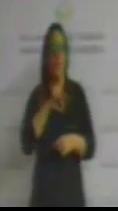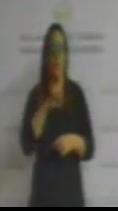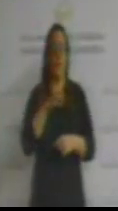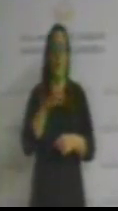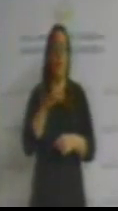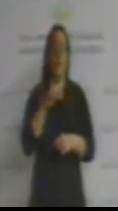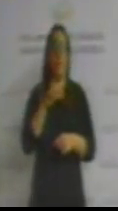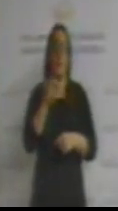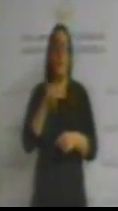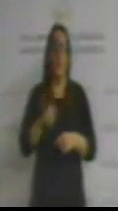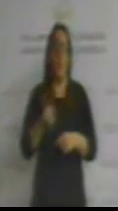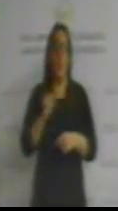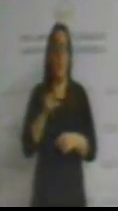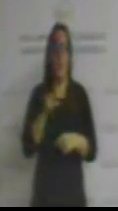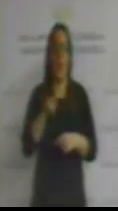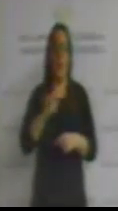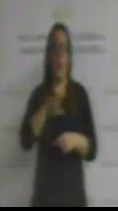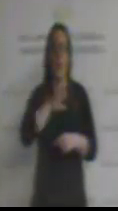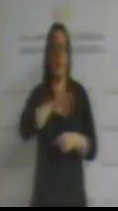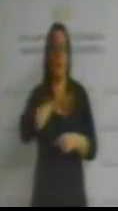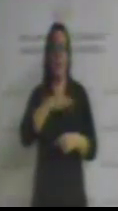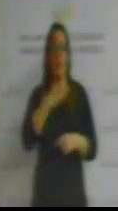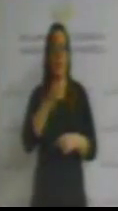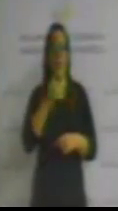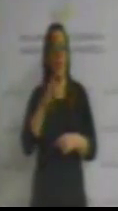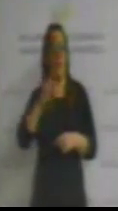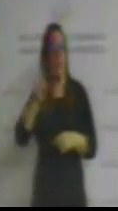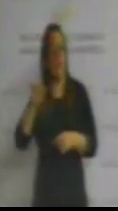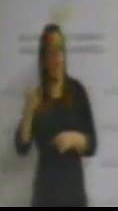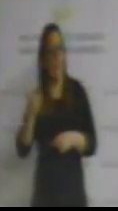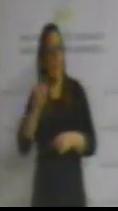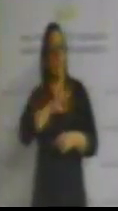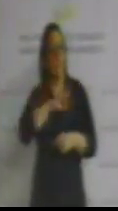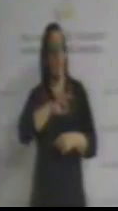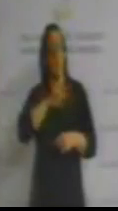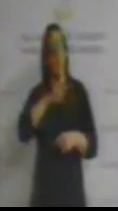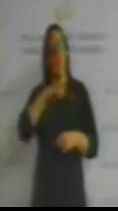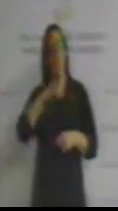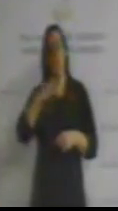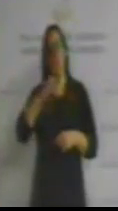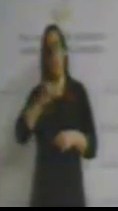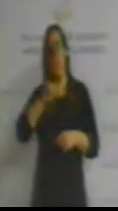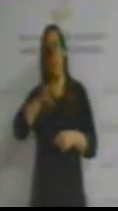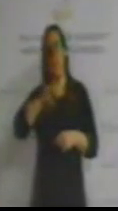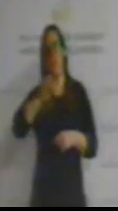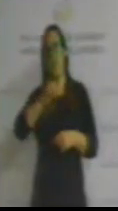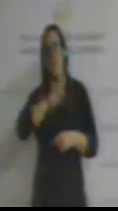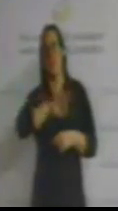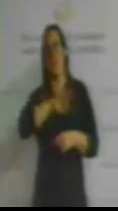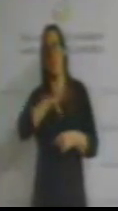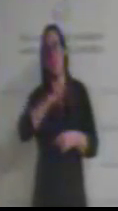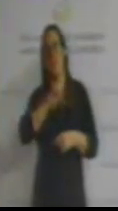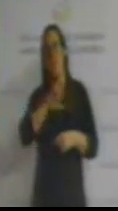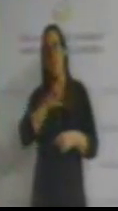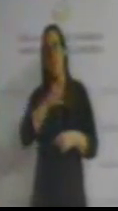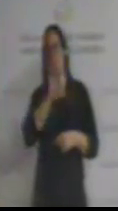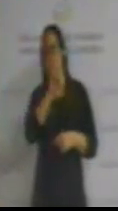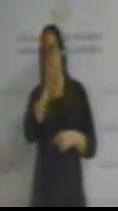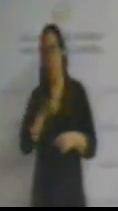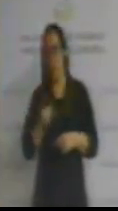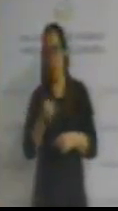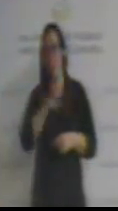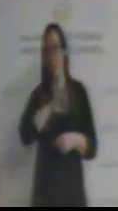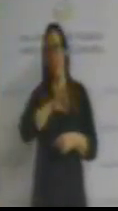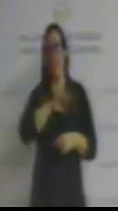Álvarez, de José Antonio Ferri Pérez, de Juan Carlos Beiro Montes, de Carlos Sanz Biurrun, de Alberto Toca